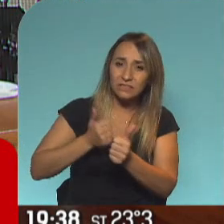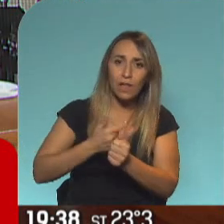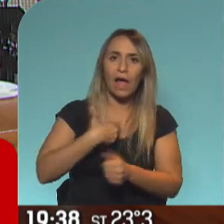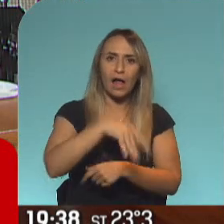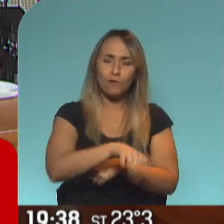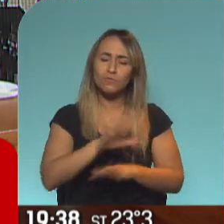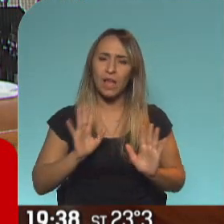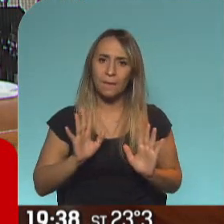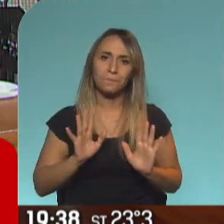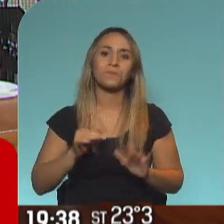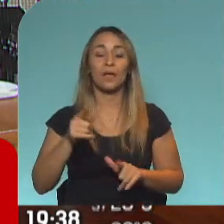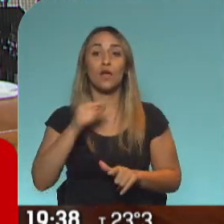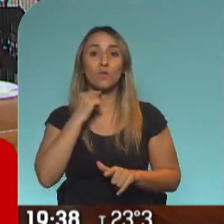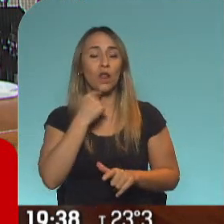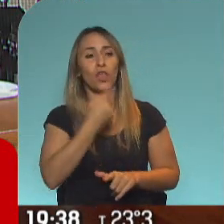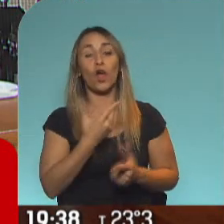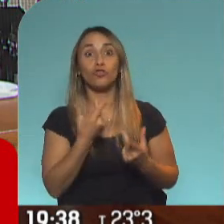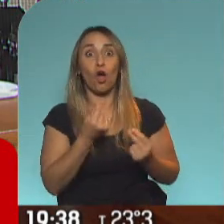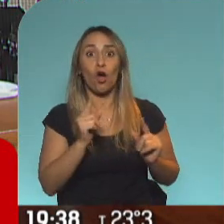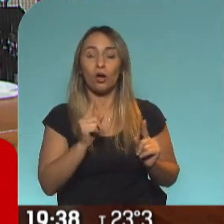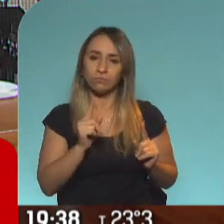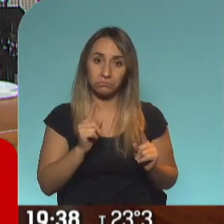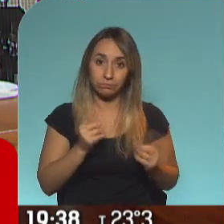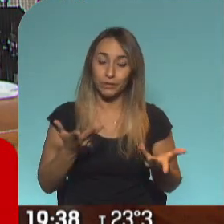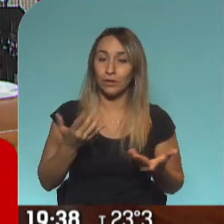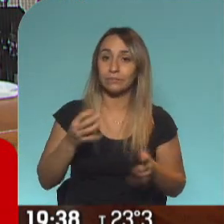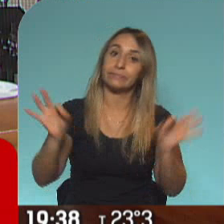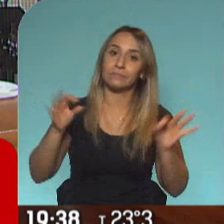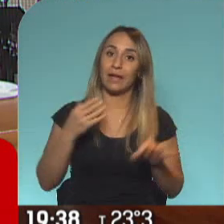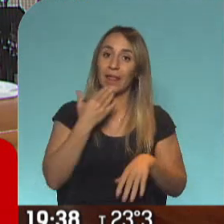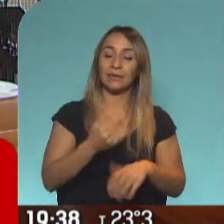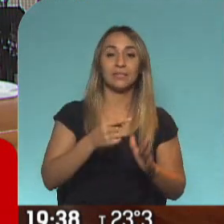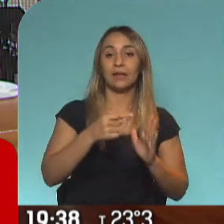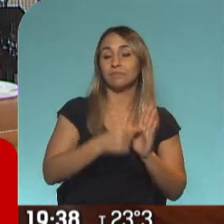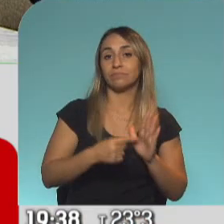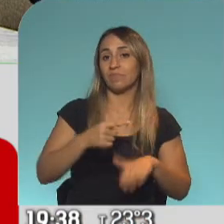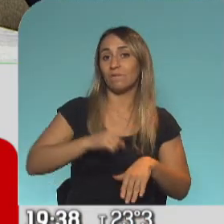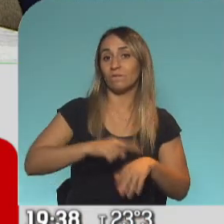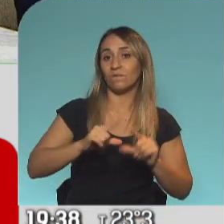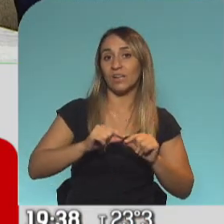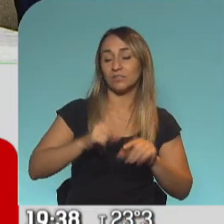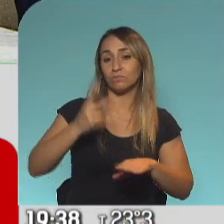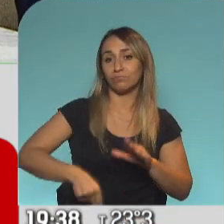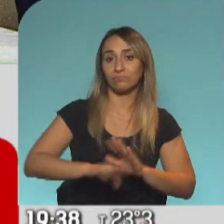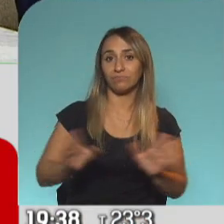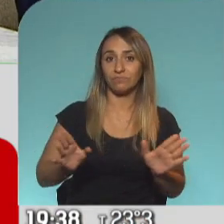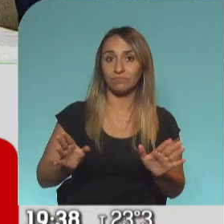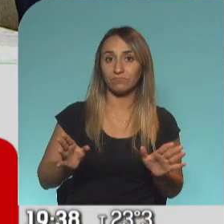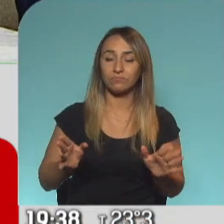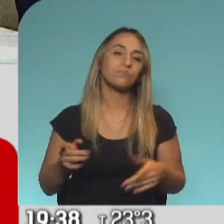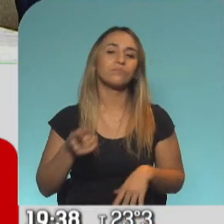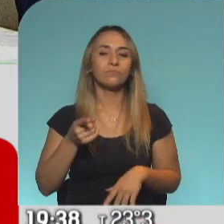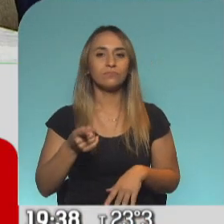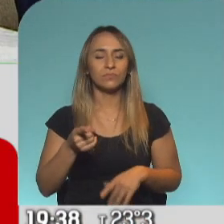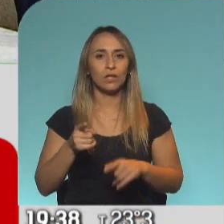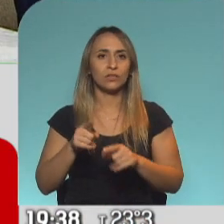que los hechos prescribieron. Prometíamos un testimonio de esos que verdaderamente estremecen y